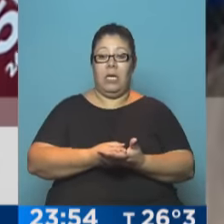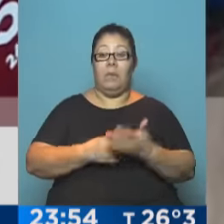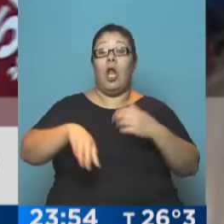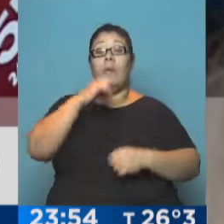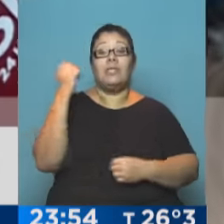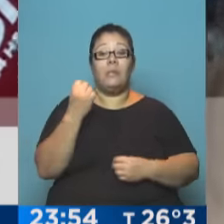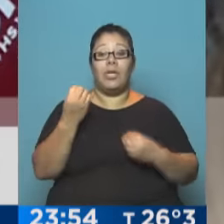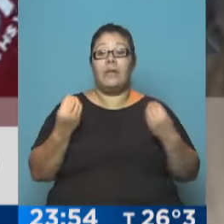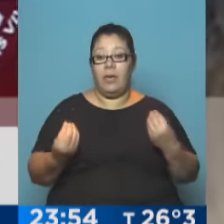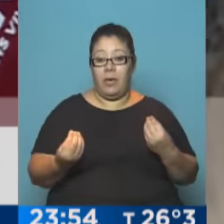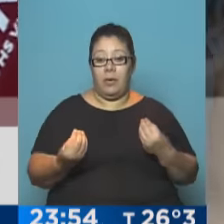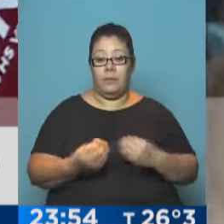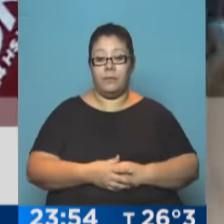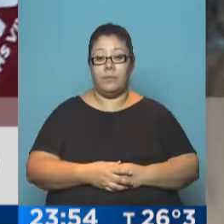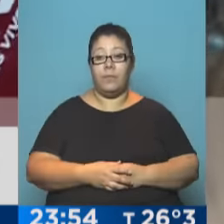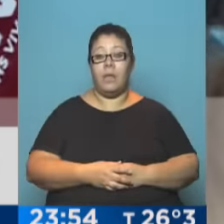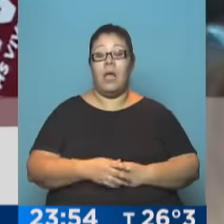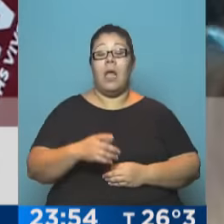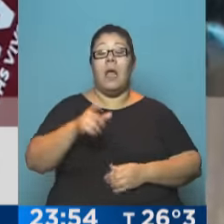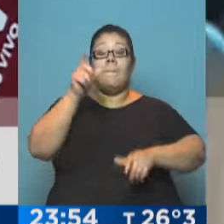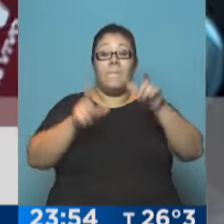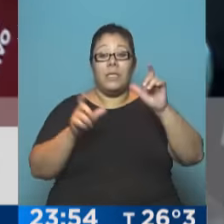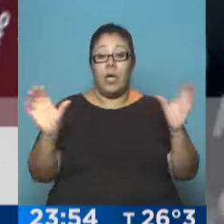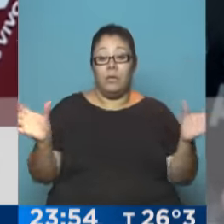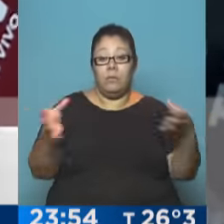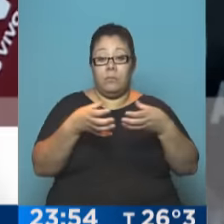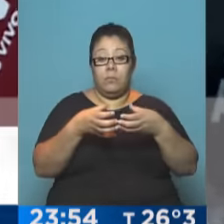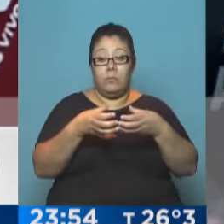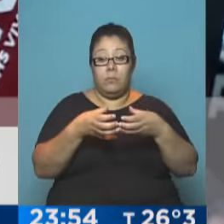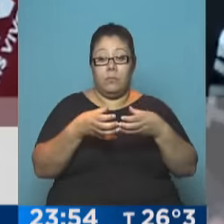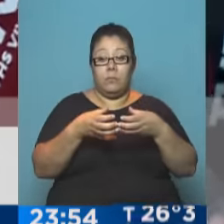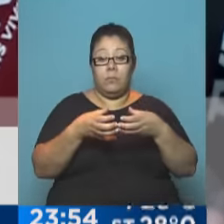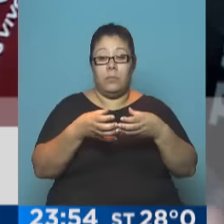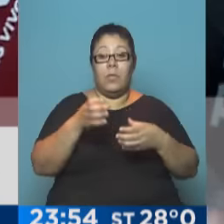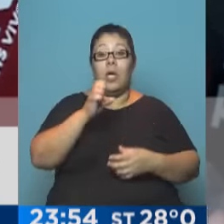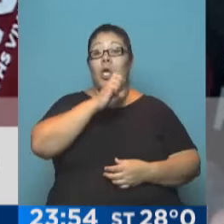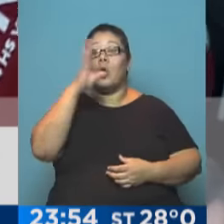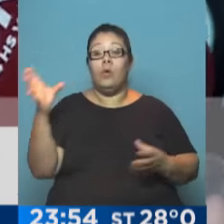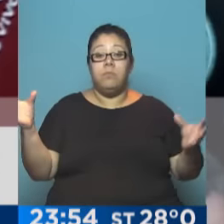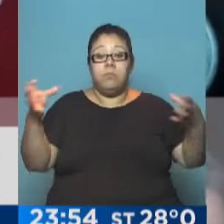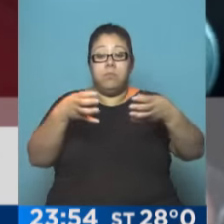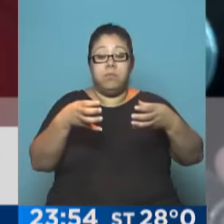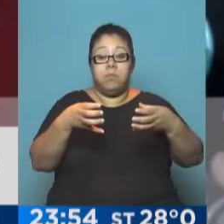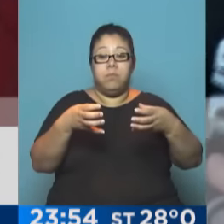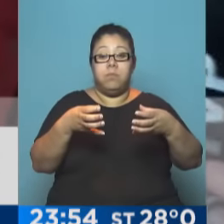de agrupar la mayor cantidad de clubes posible para poder